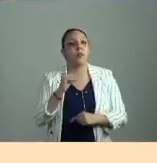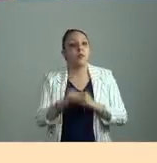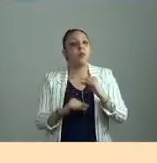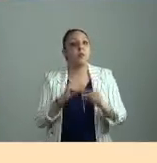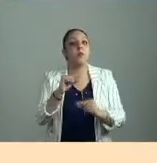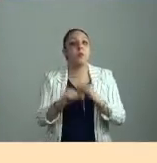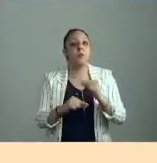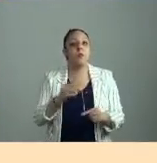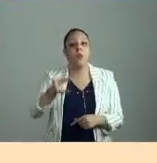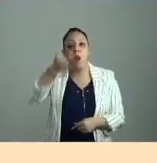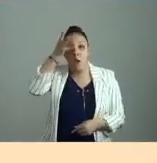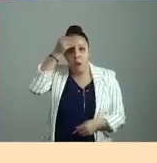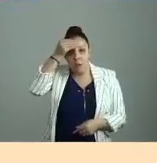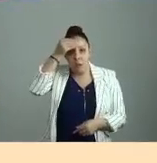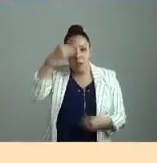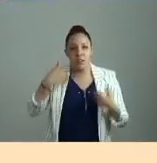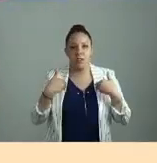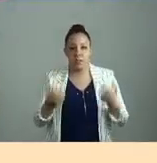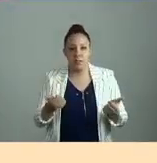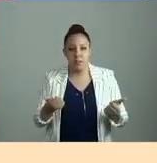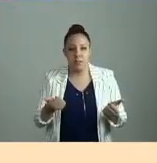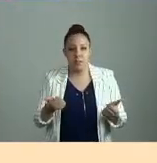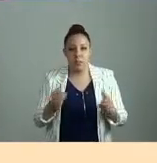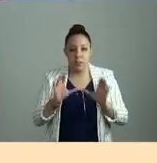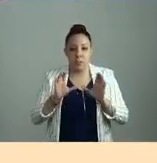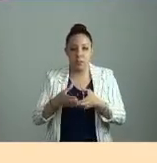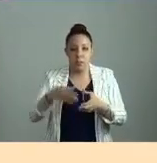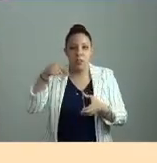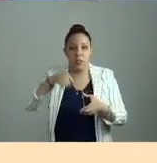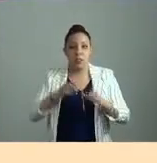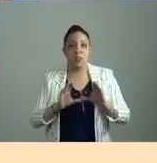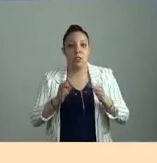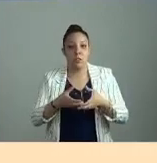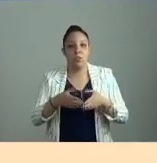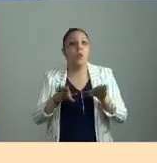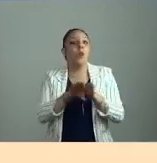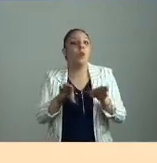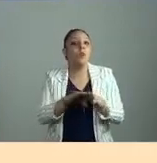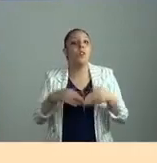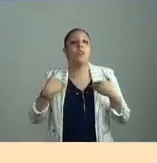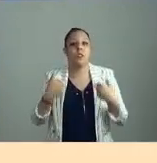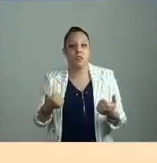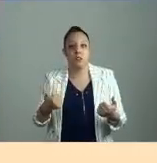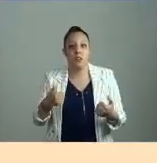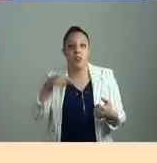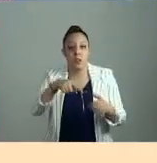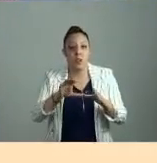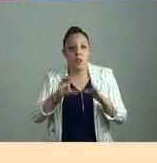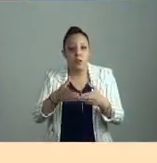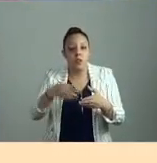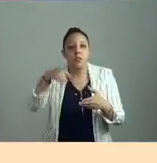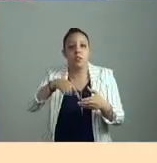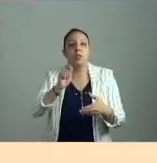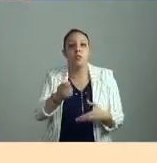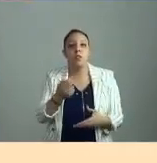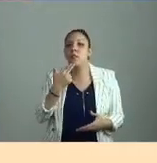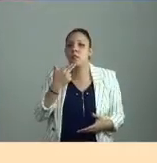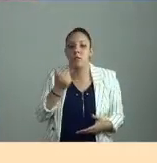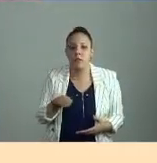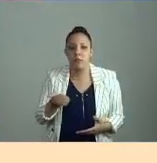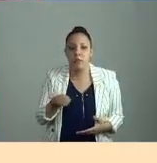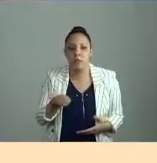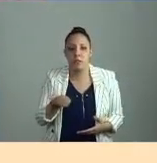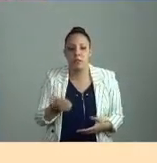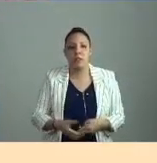funciona la comunidad no comprender cuáles son los mecanismos de segregación cuál